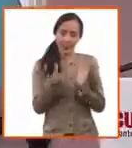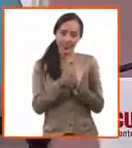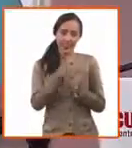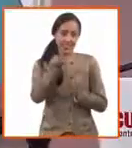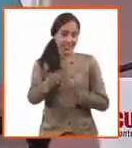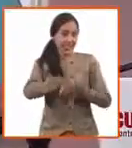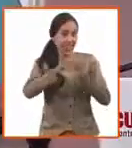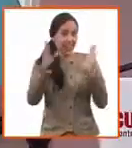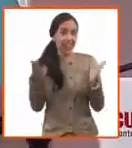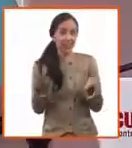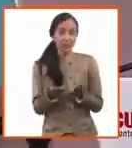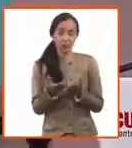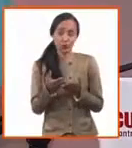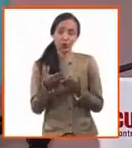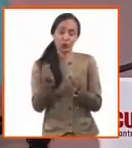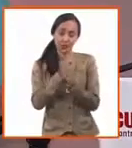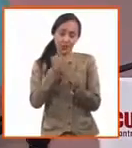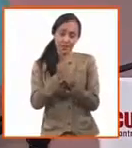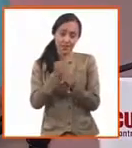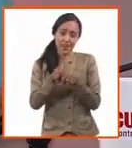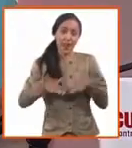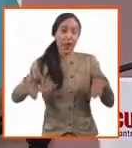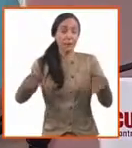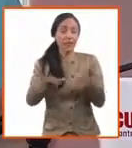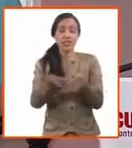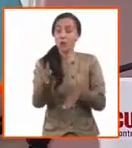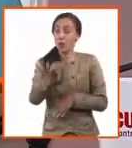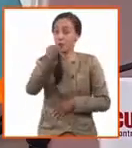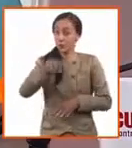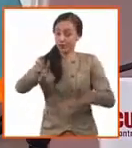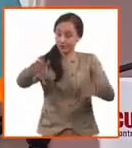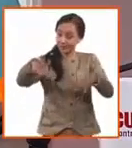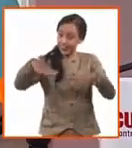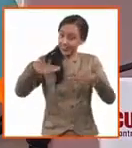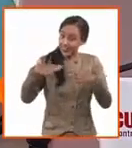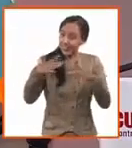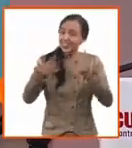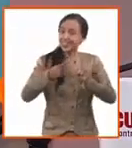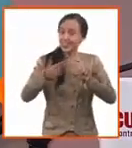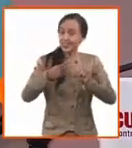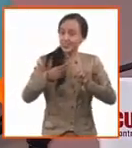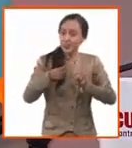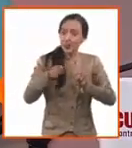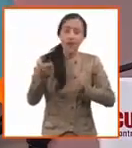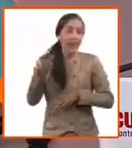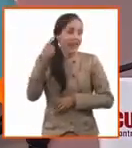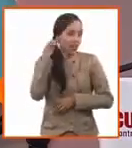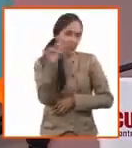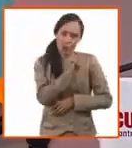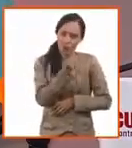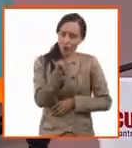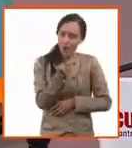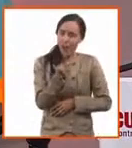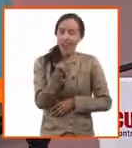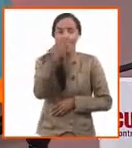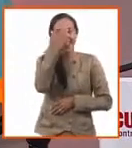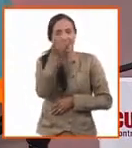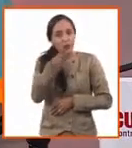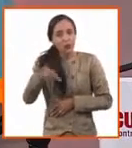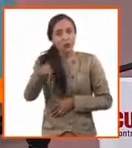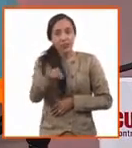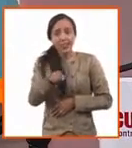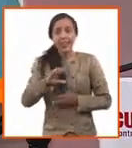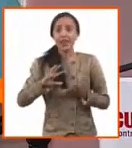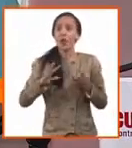realizadores a los televidentes y radioyentes que nos dan la oportunidad de entrar a sus casas en medio de todas las complejidades